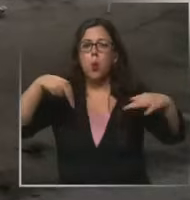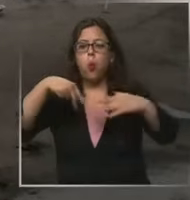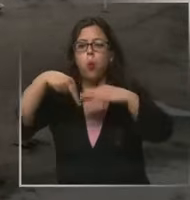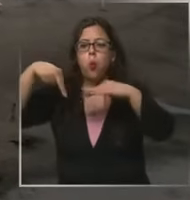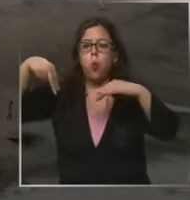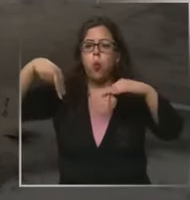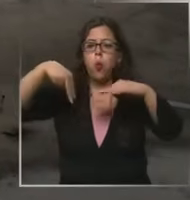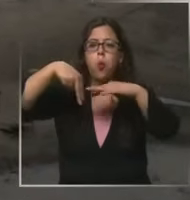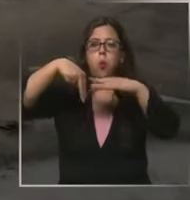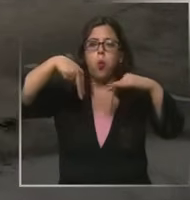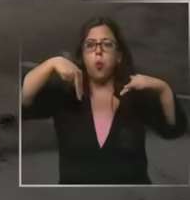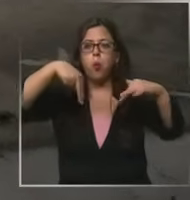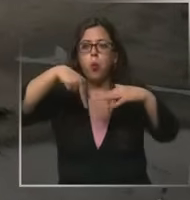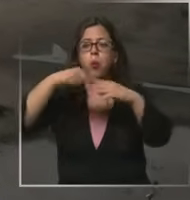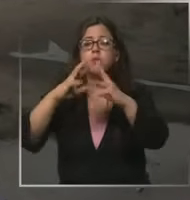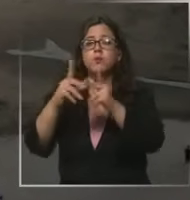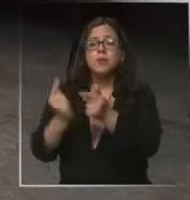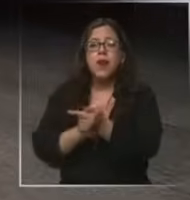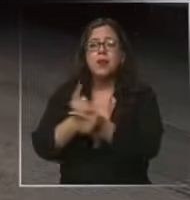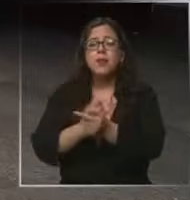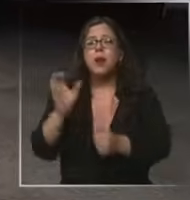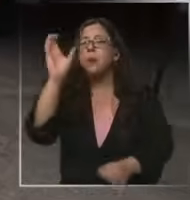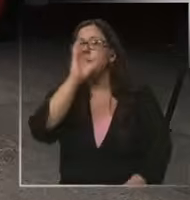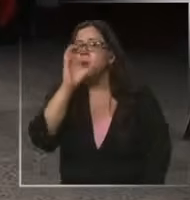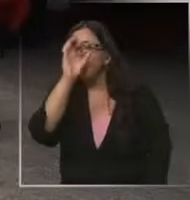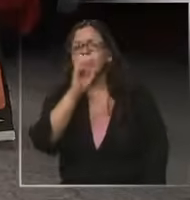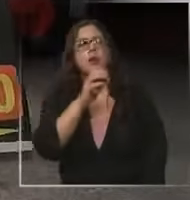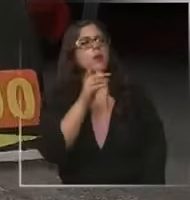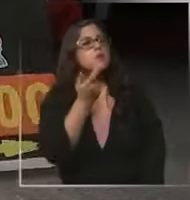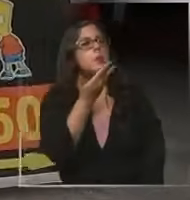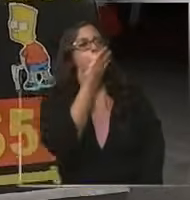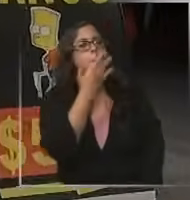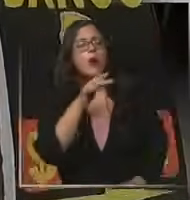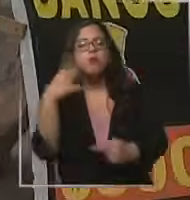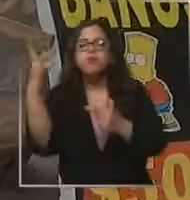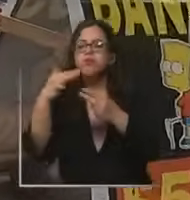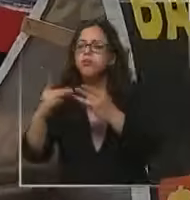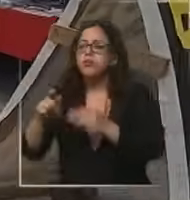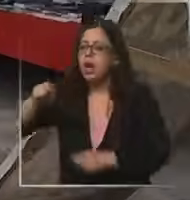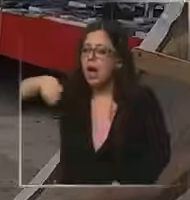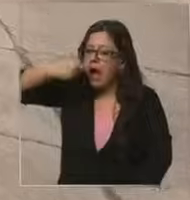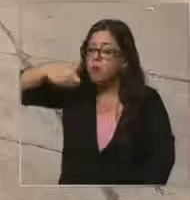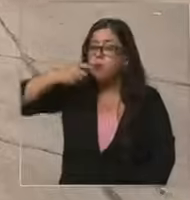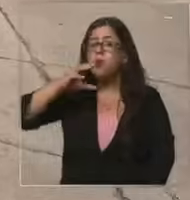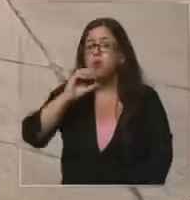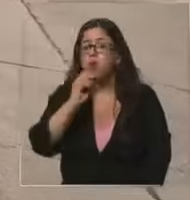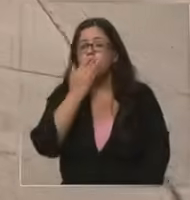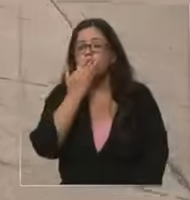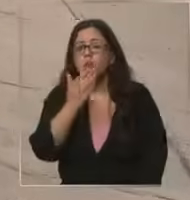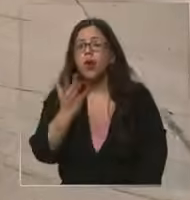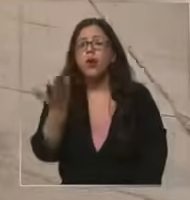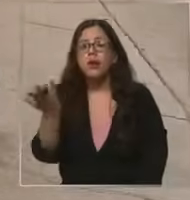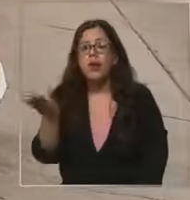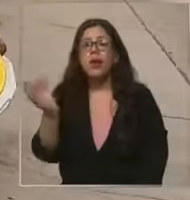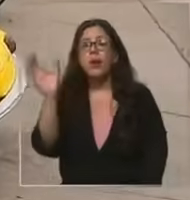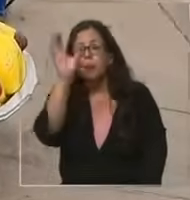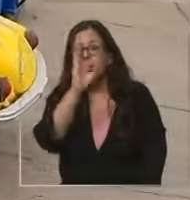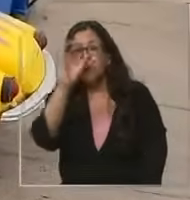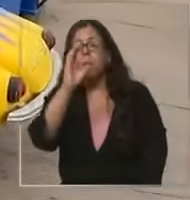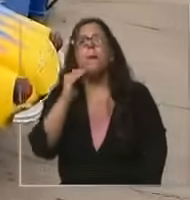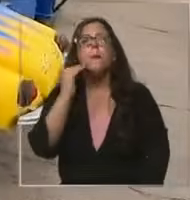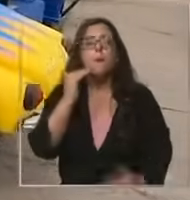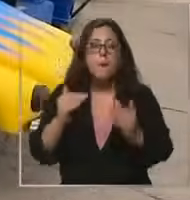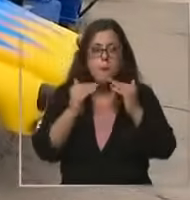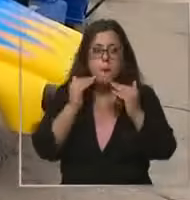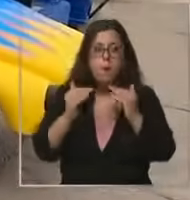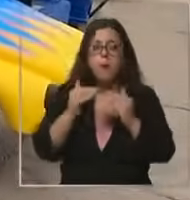mar, ni para las familias que pasean buscando las mejores alternativas para almorzar o los mejores panoramas para los niños.